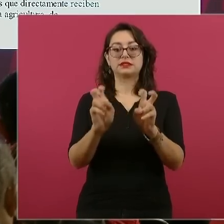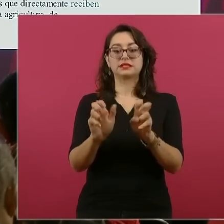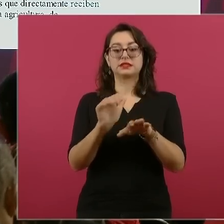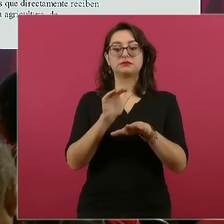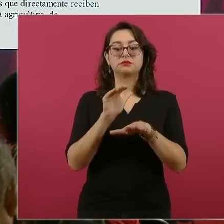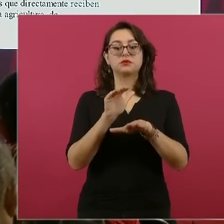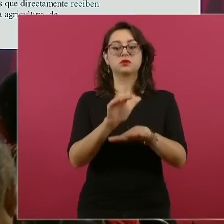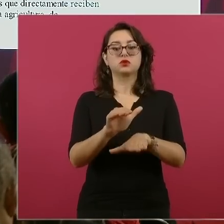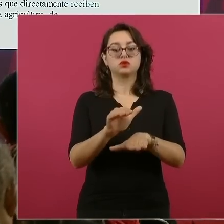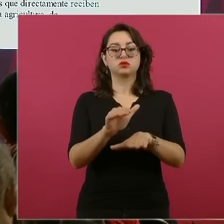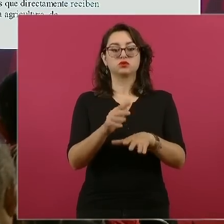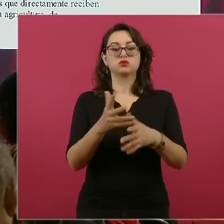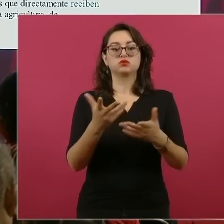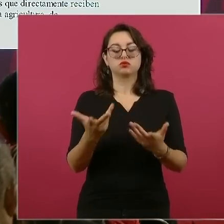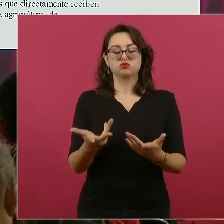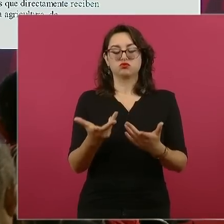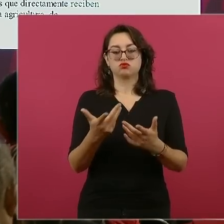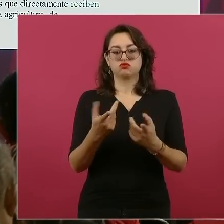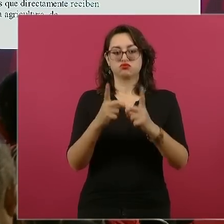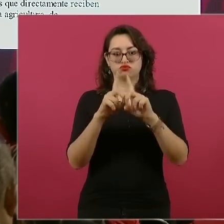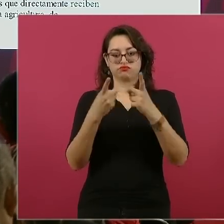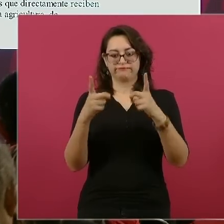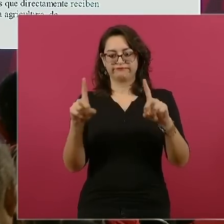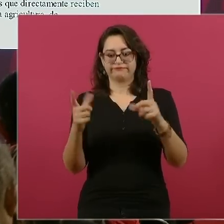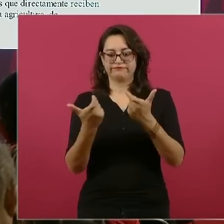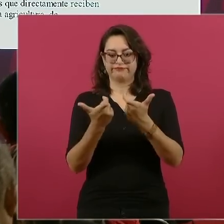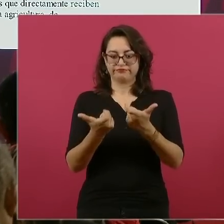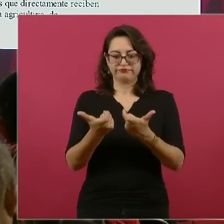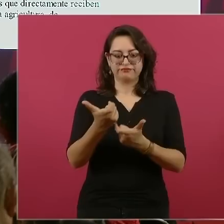se equilibran libertad y prosperidad.